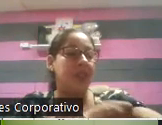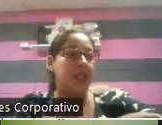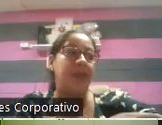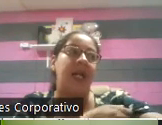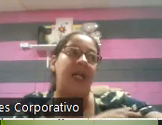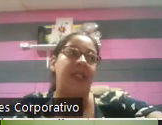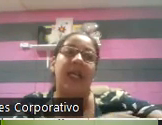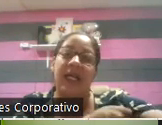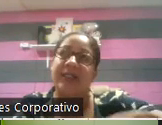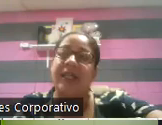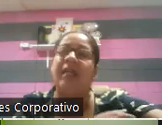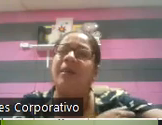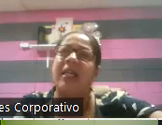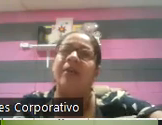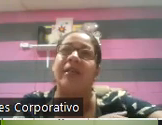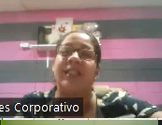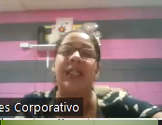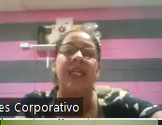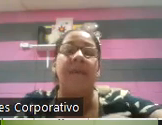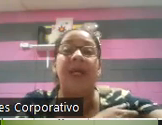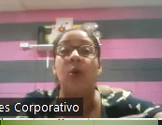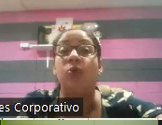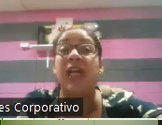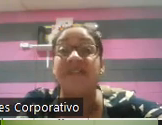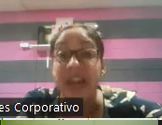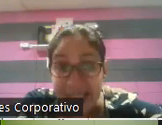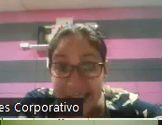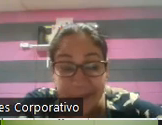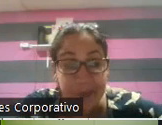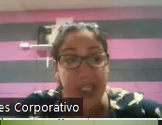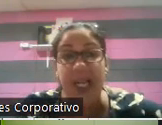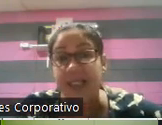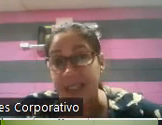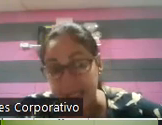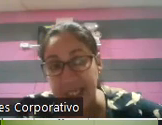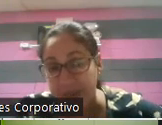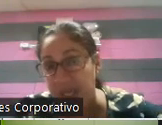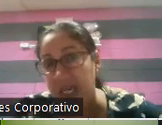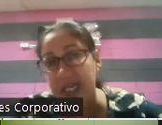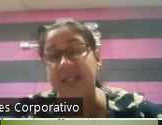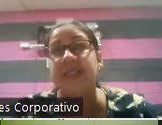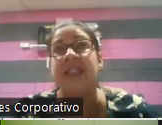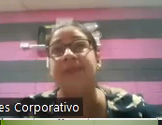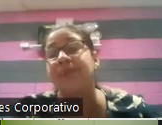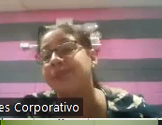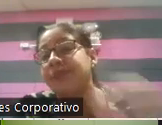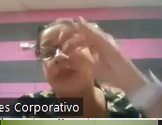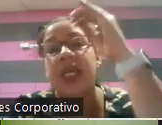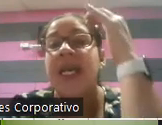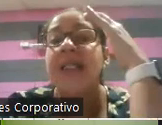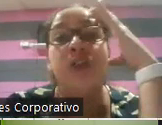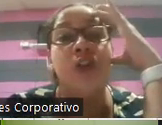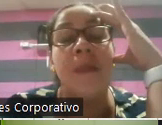jueves que me dejaran dar la clase ahí me dijeron que sí pero una vez de las tantas que fui a dar la clase